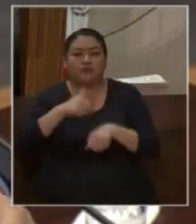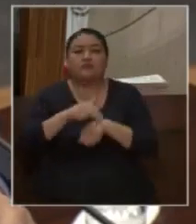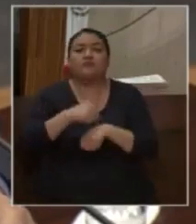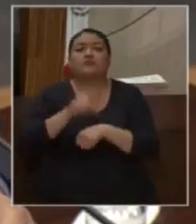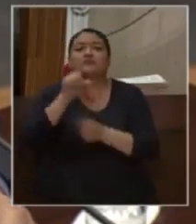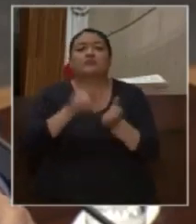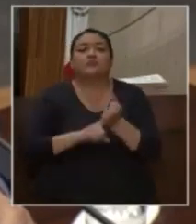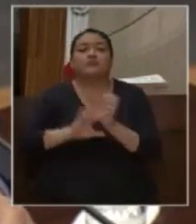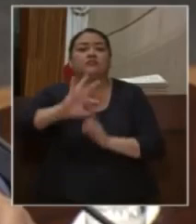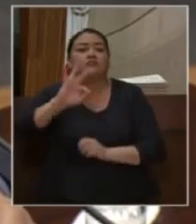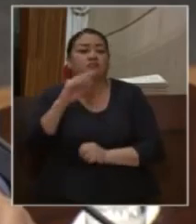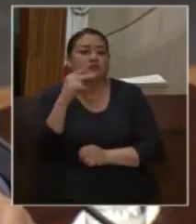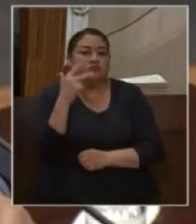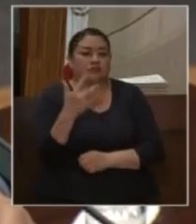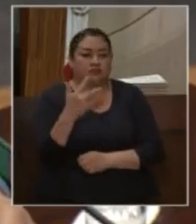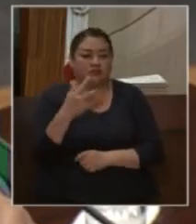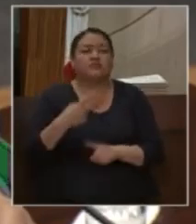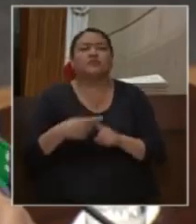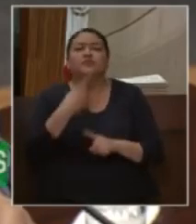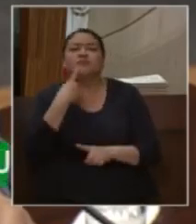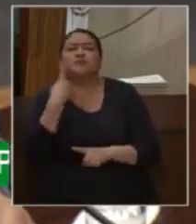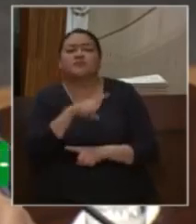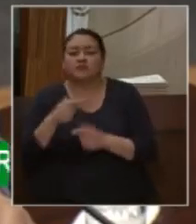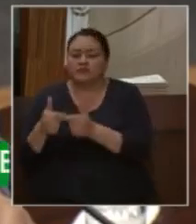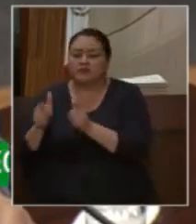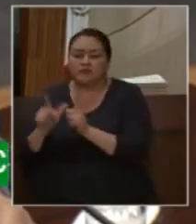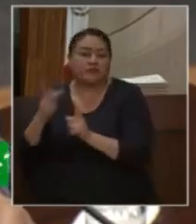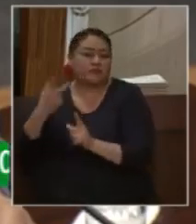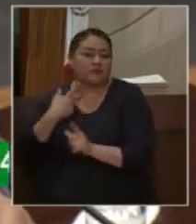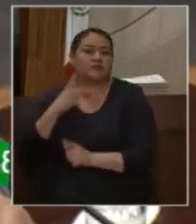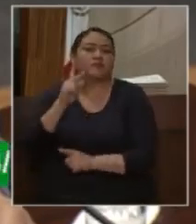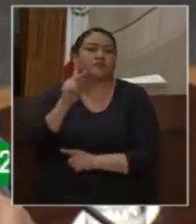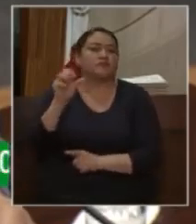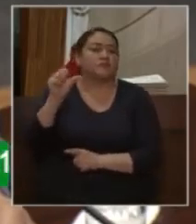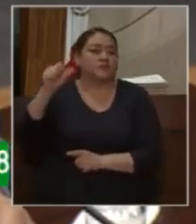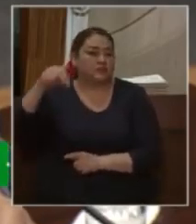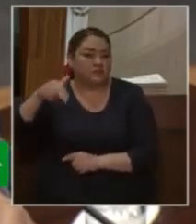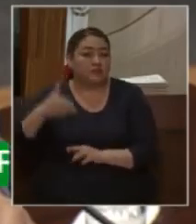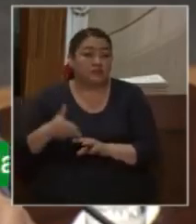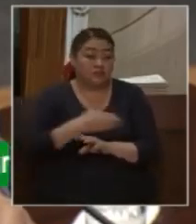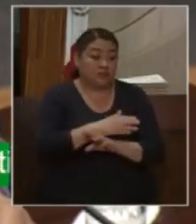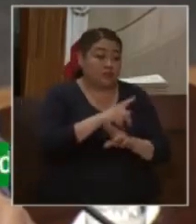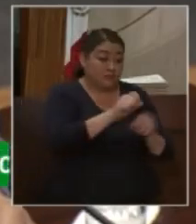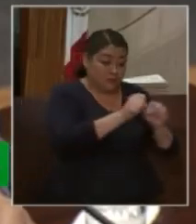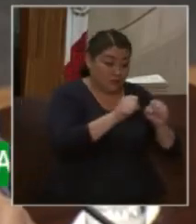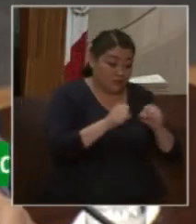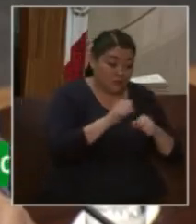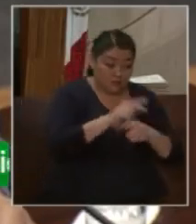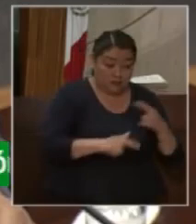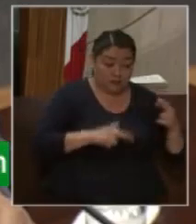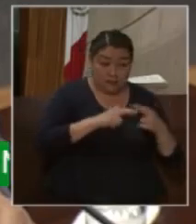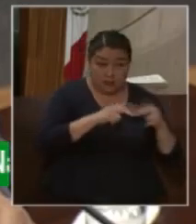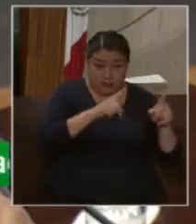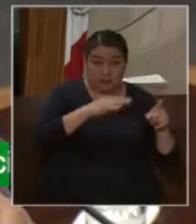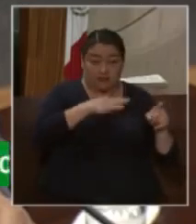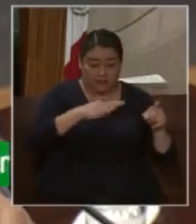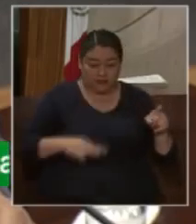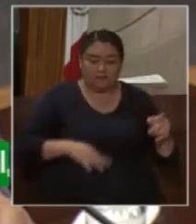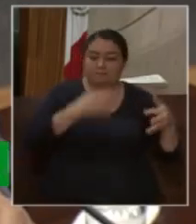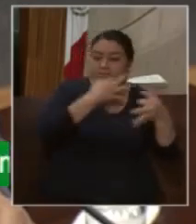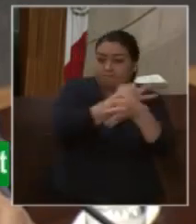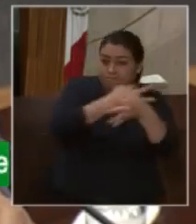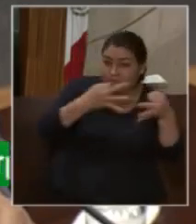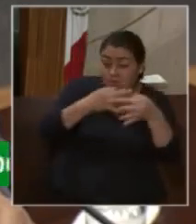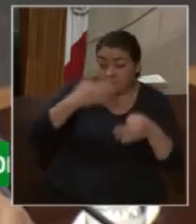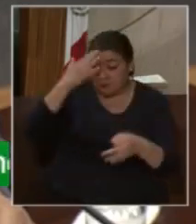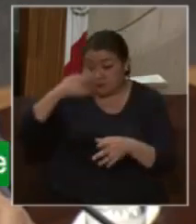reconsideración 1048 de este año, presentado por el PAN, a fin de controvertir la resolución emitida por la Sala Regional Toluca, en la que rechazó